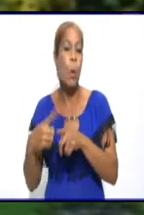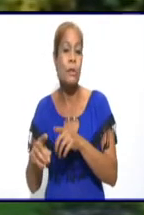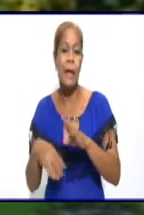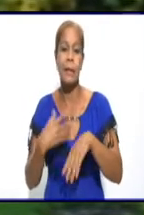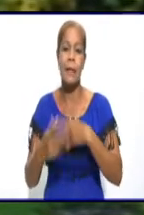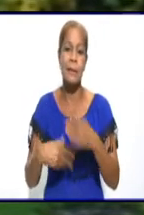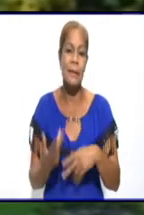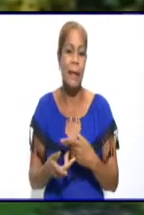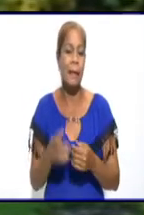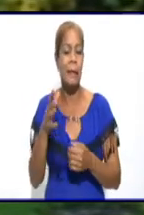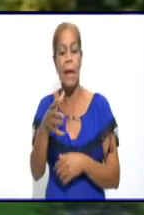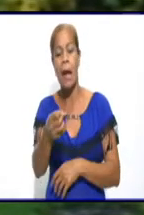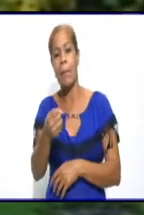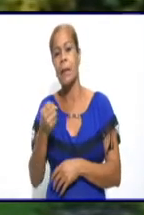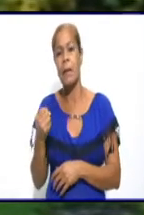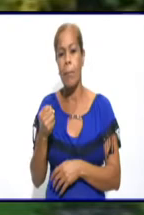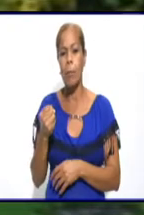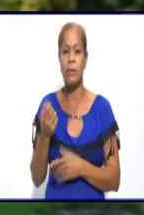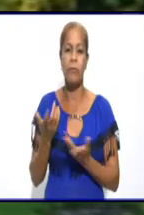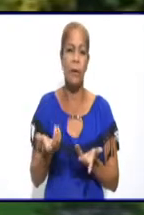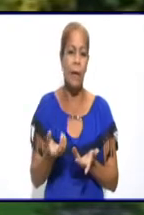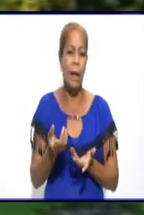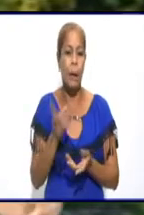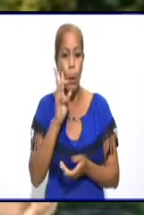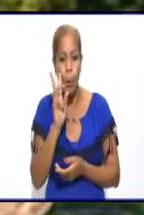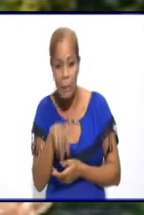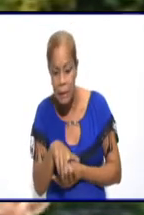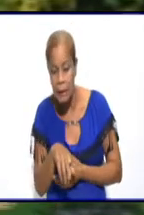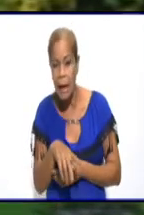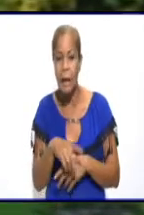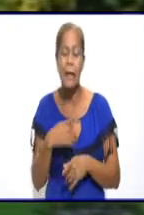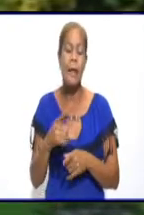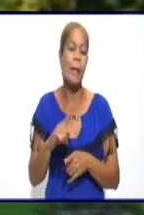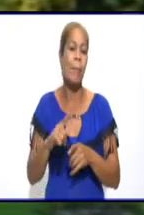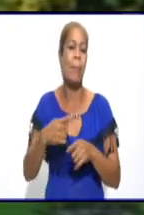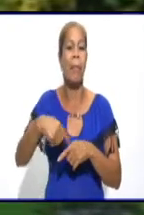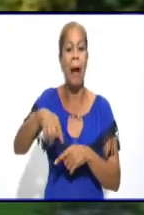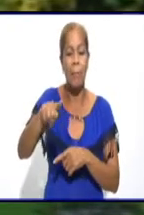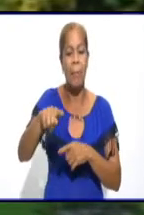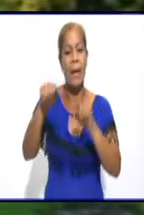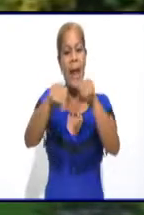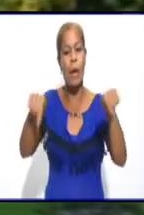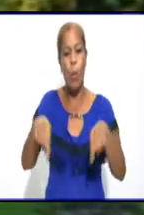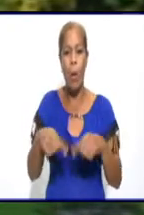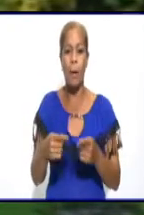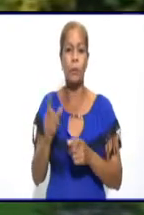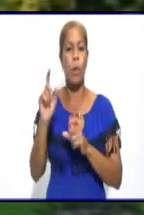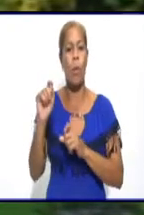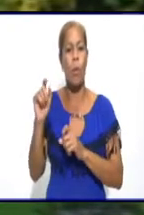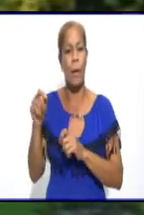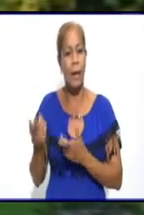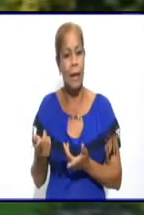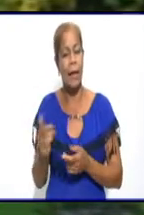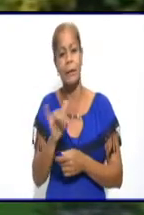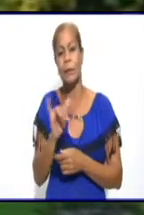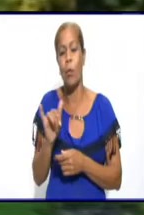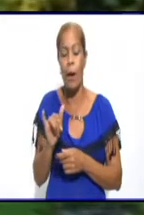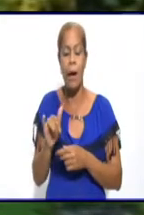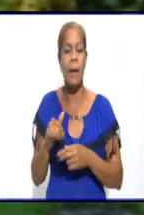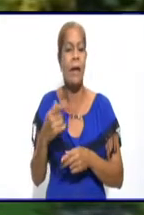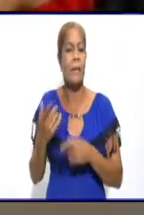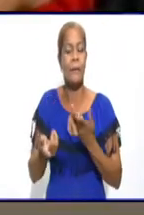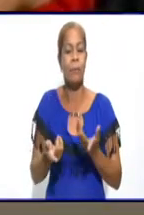abren la puerta del refrigerador lo miran no comen nada lo cierran van para el cuarto juegan vuelven a pararse pasan por el refrigerador bueno a